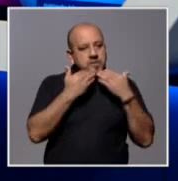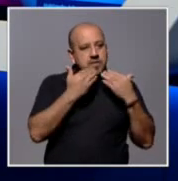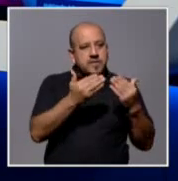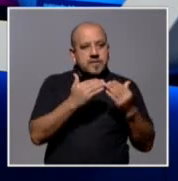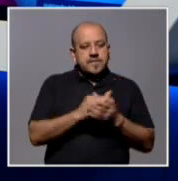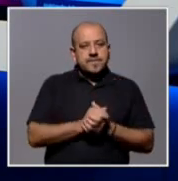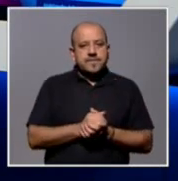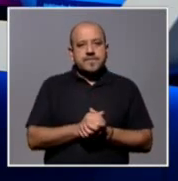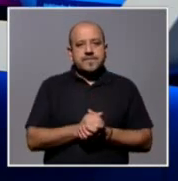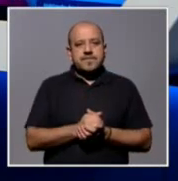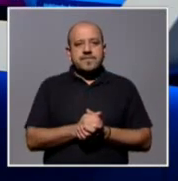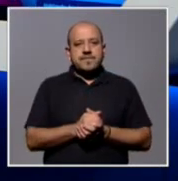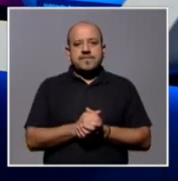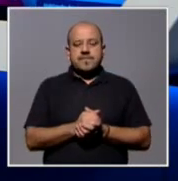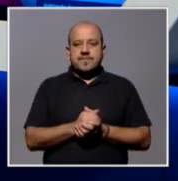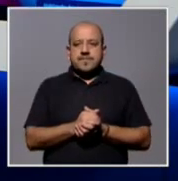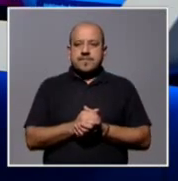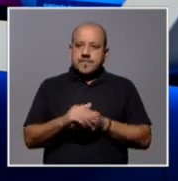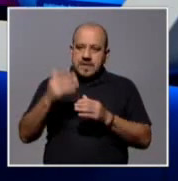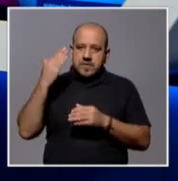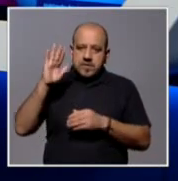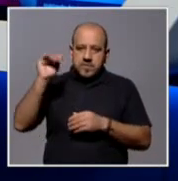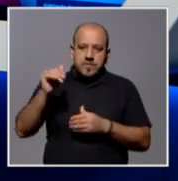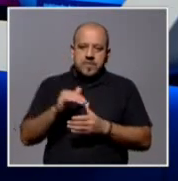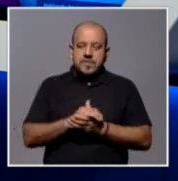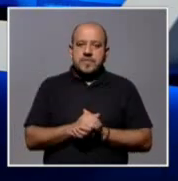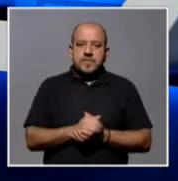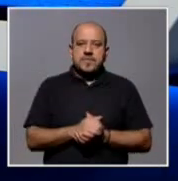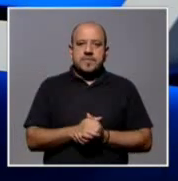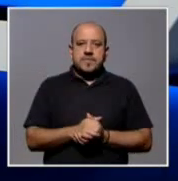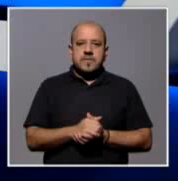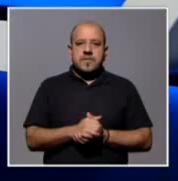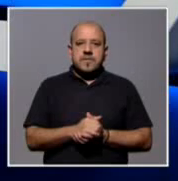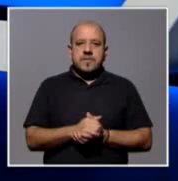gracias. Bueno, gracias a vos, saludos.